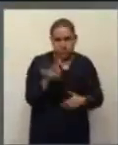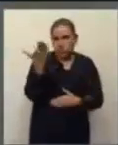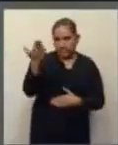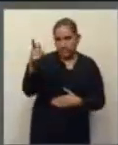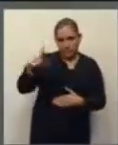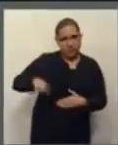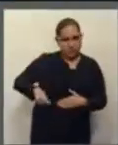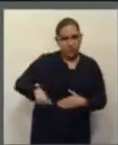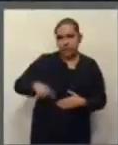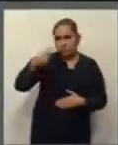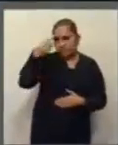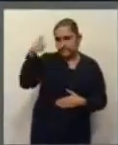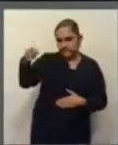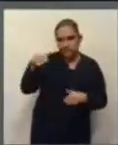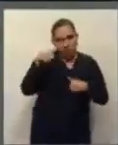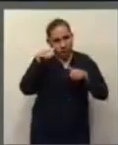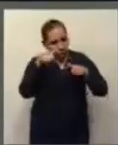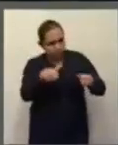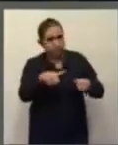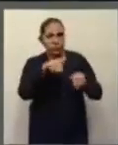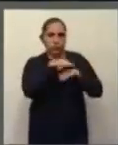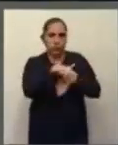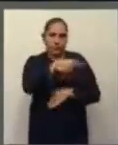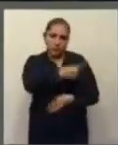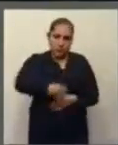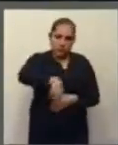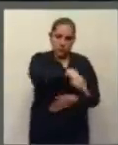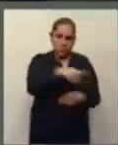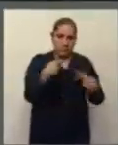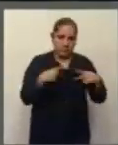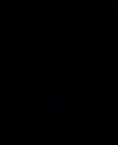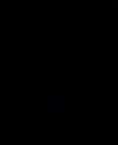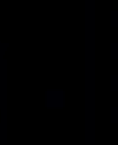para que esté muy al pendiente de la situación de todos nuestros migrantes. Gracias.